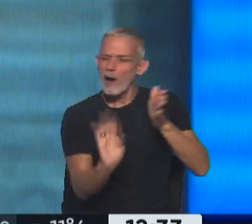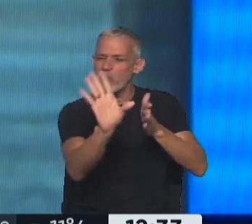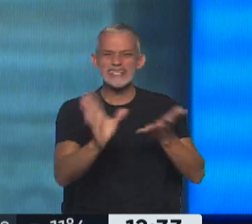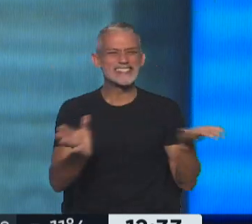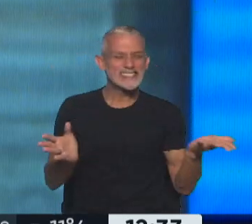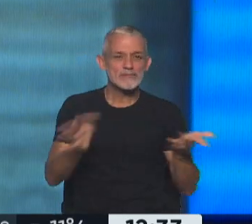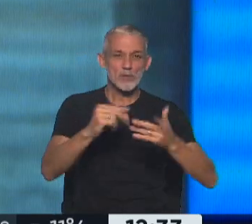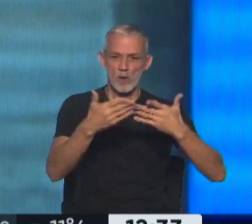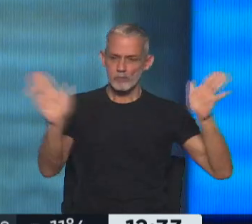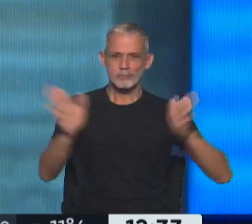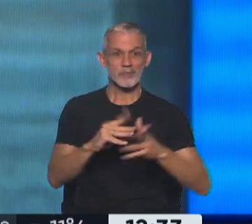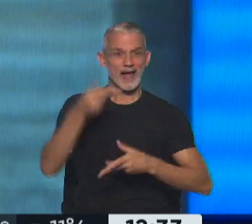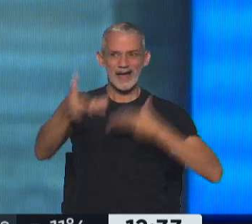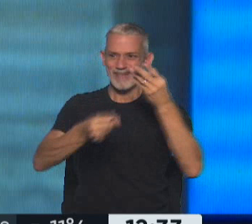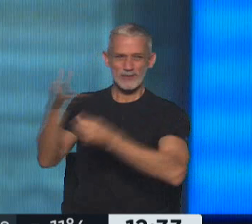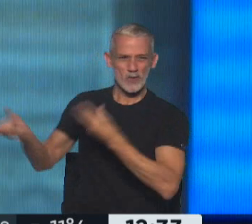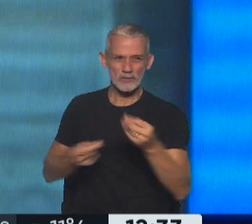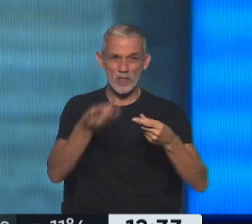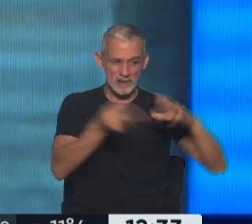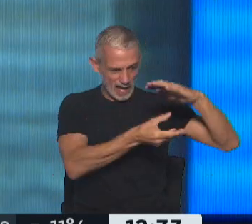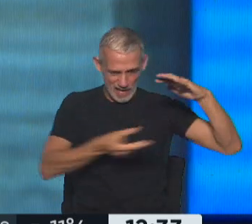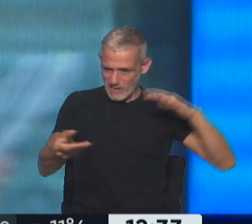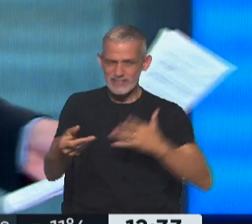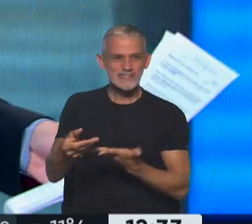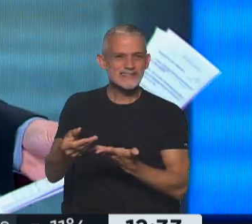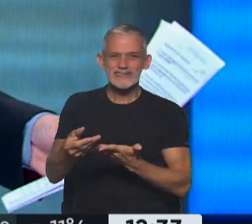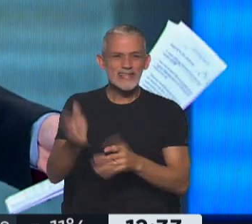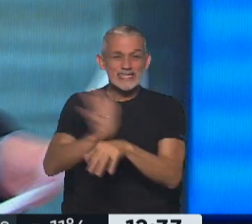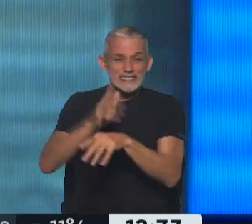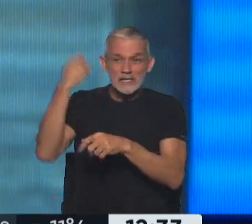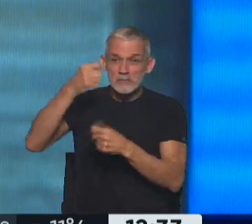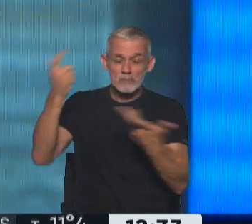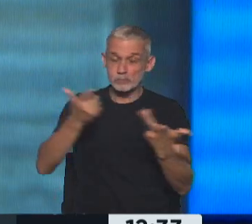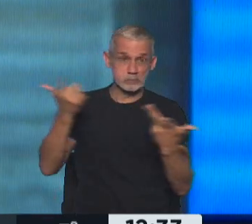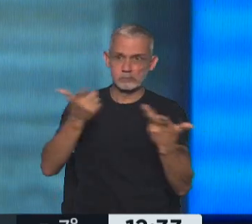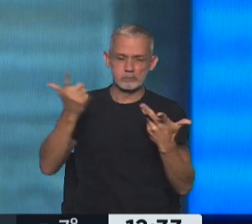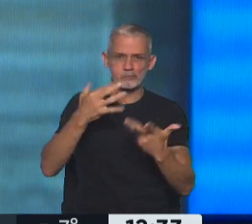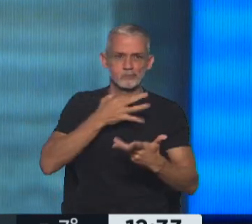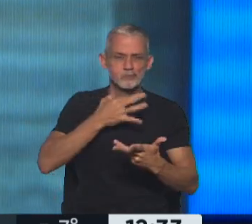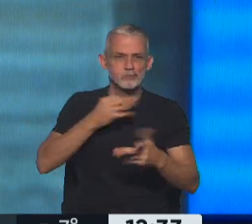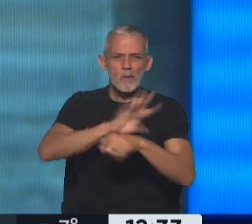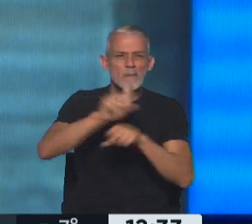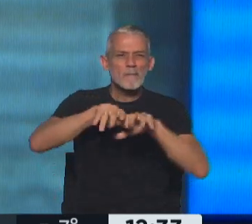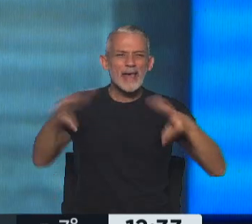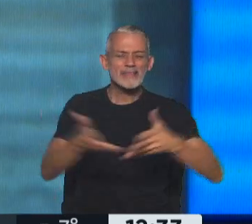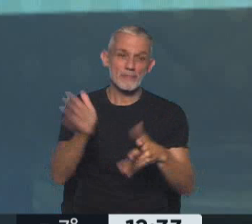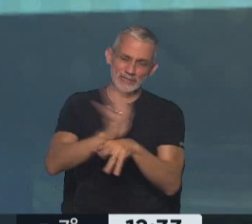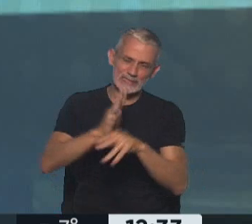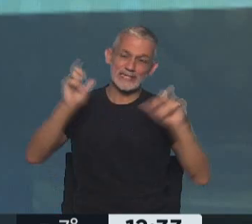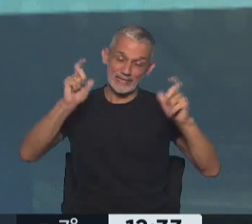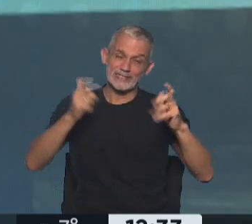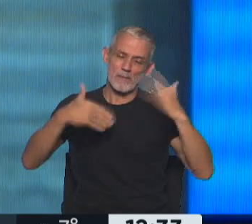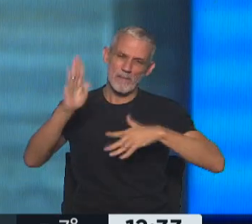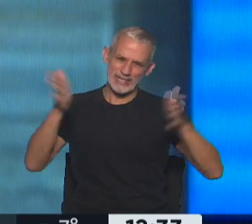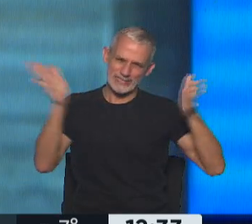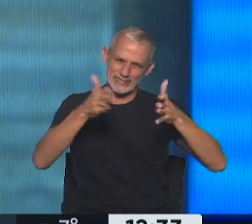sostenerse para subvencionar una industria que repito estaba entre la espada y la pared con la pandemia como fue la industria del entretenimiento y sobre todo